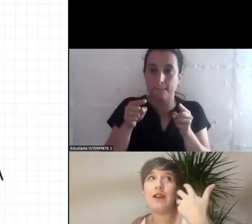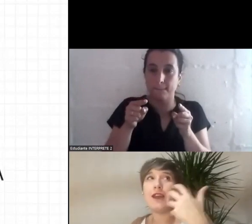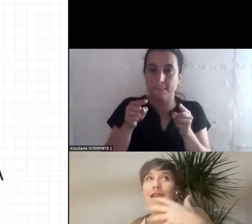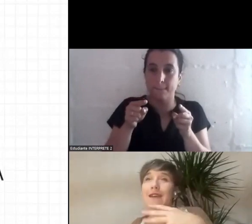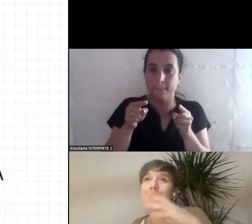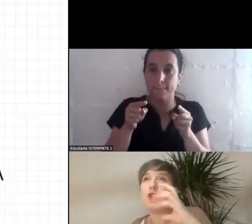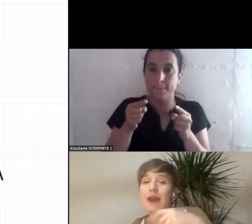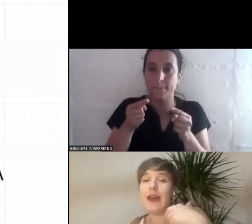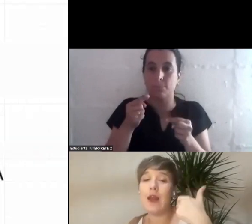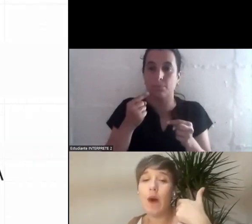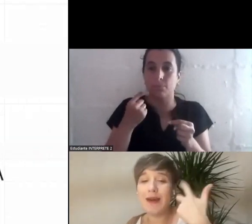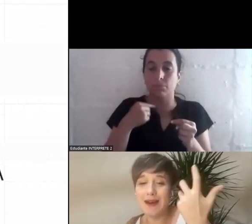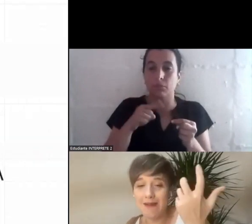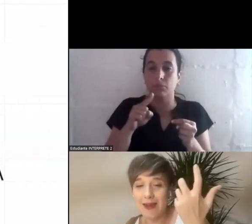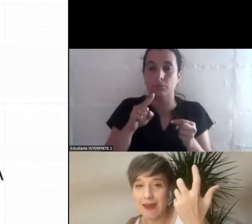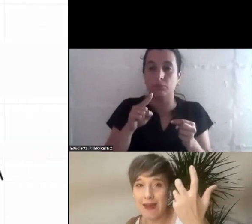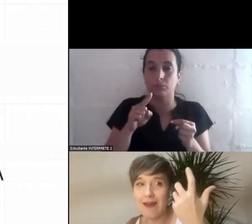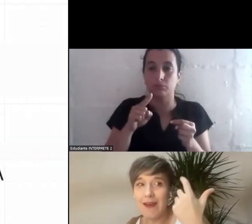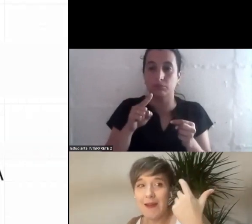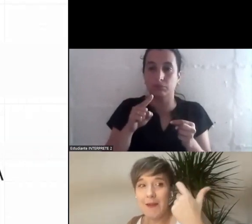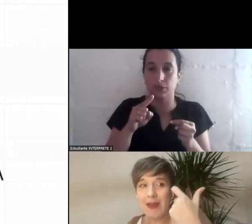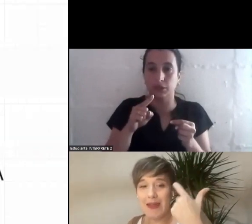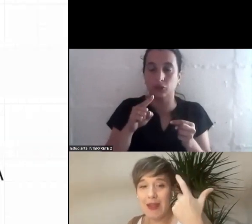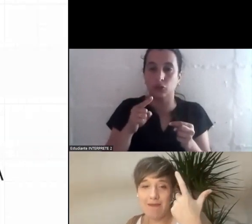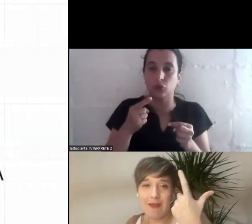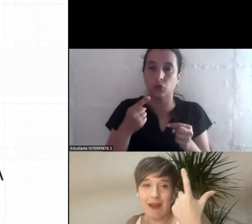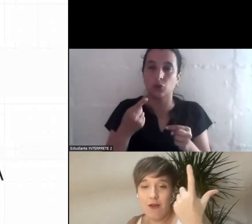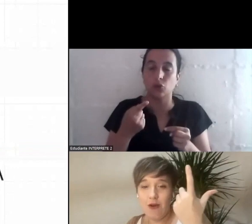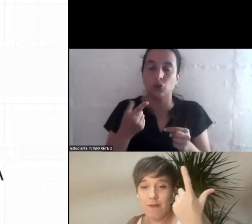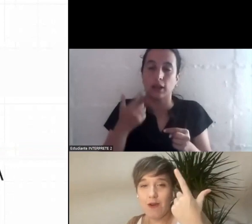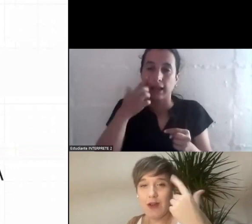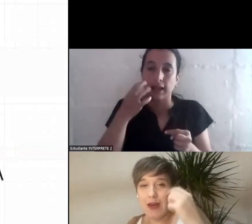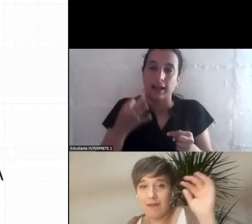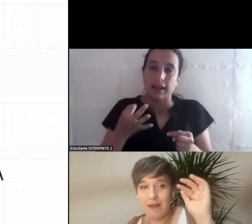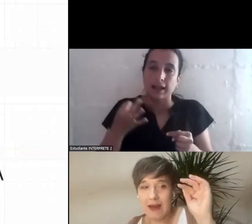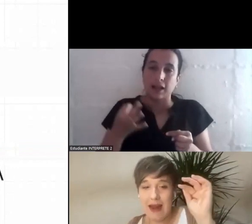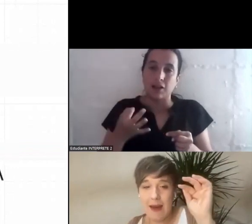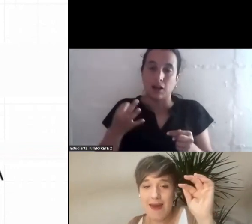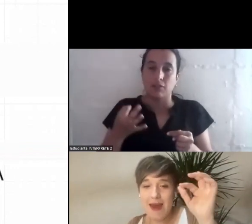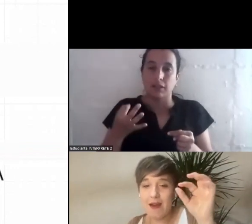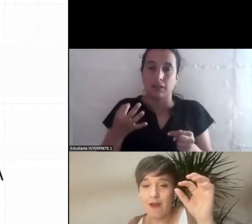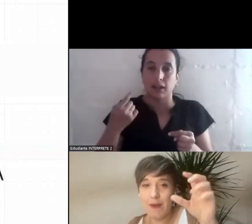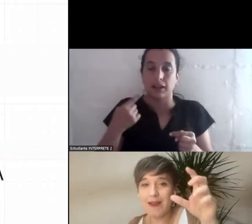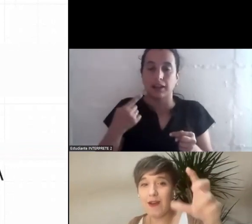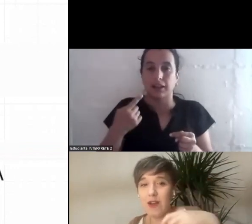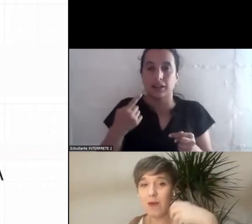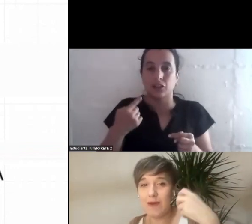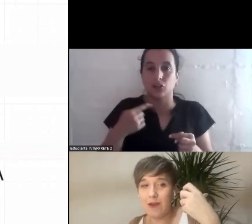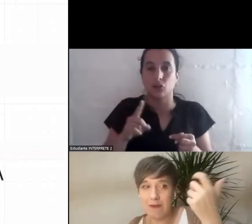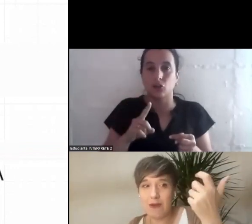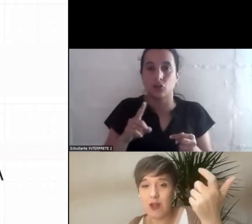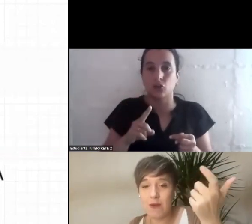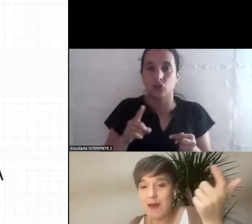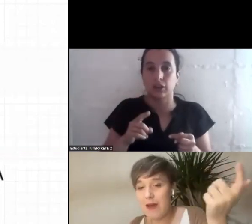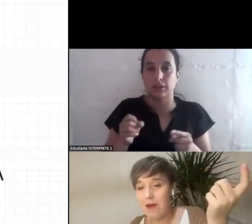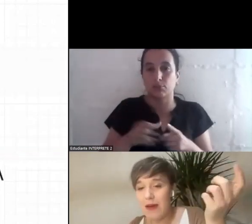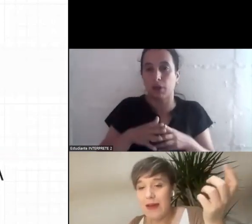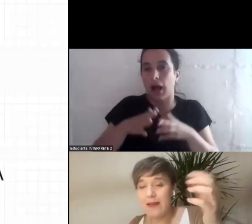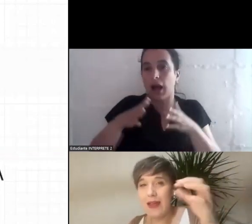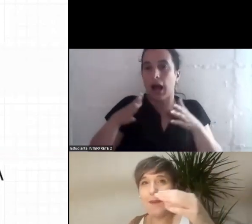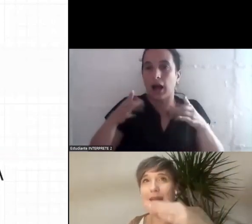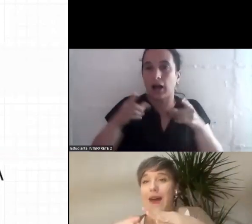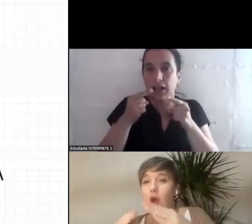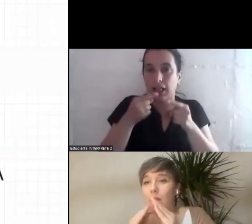no quiere decir que ellos tengan la lengua más grande que de la norma, ¿no? O sea, de la media. Lo que pasa es que los bebés con síndrome de